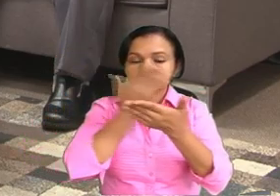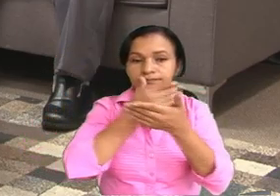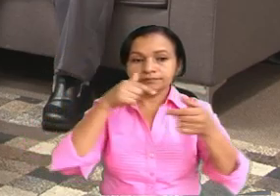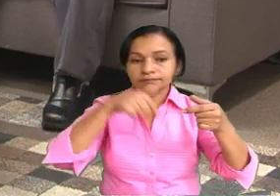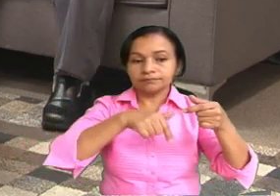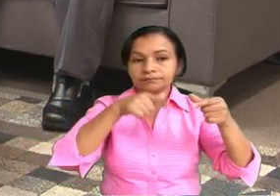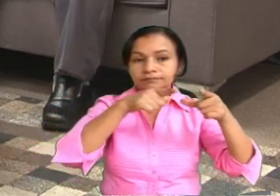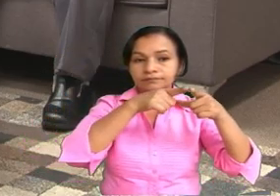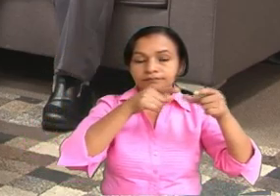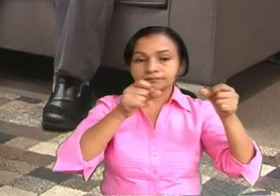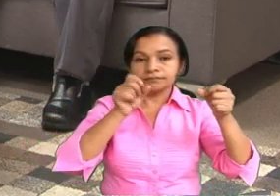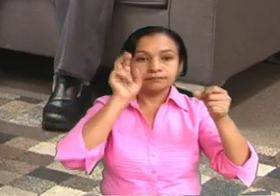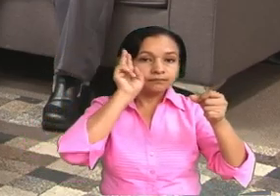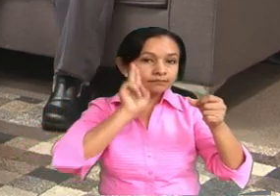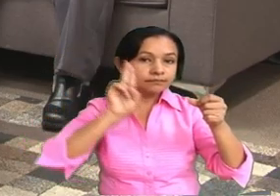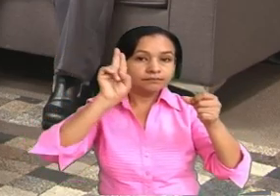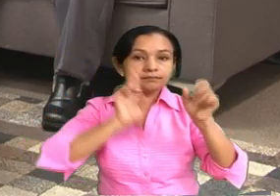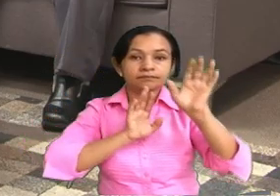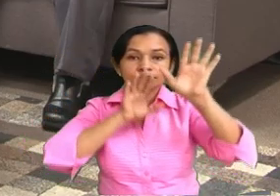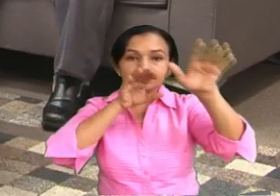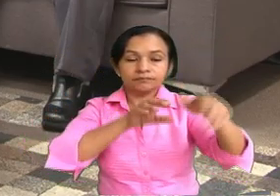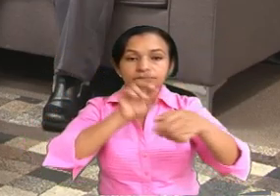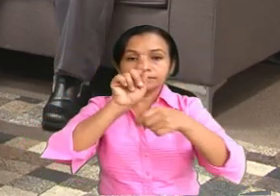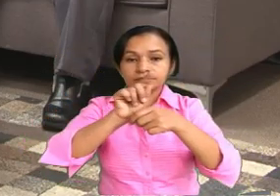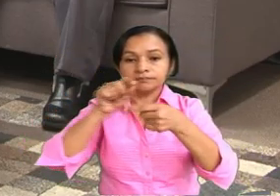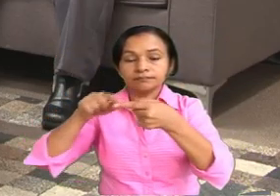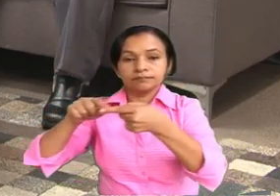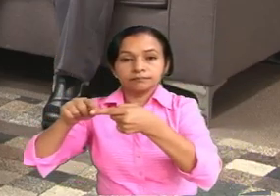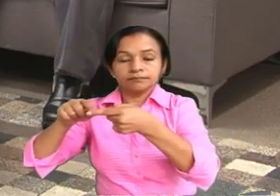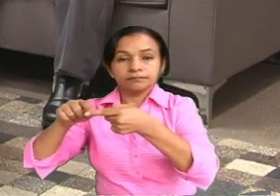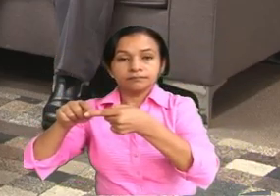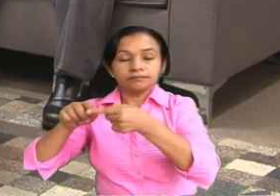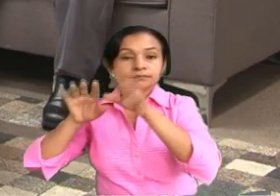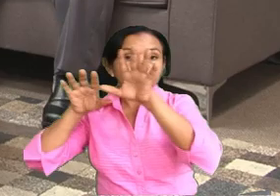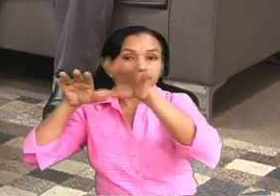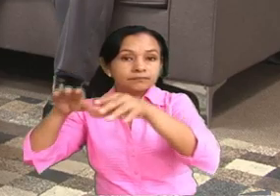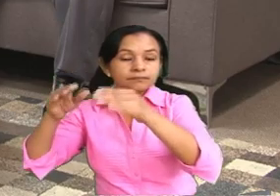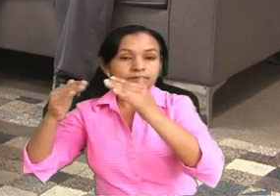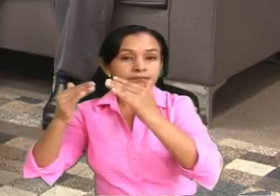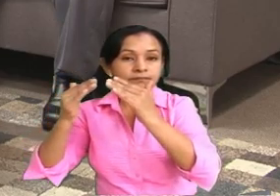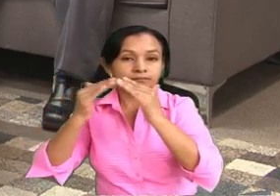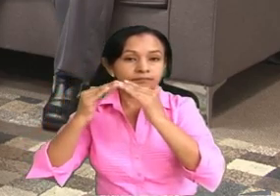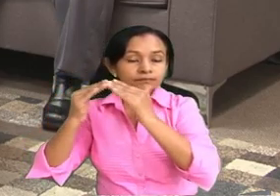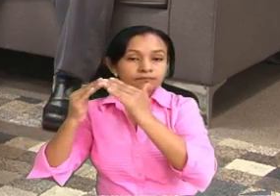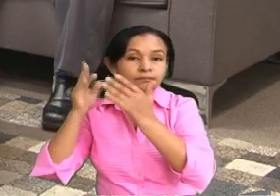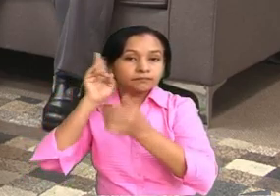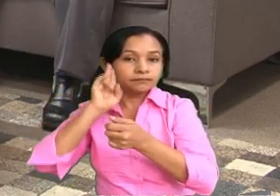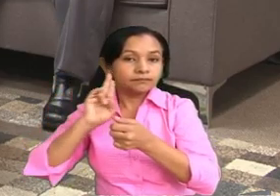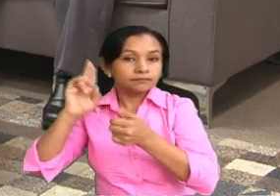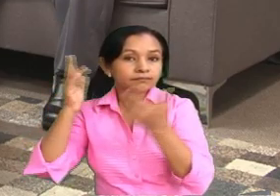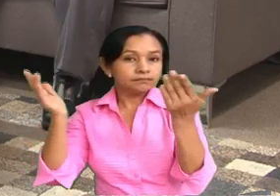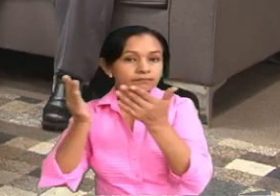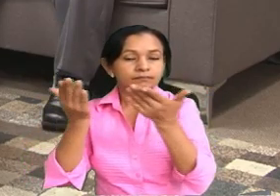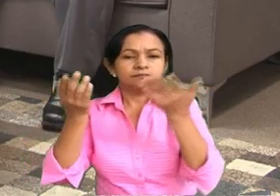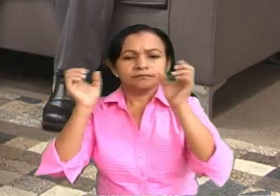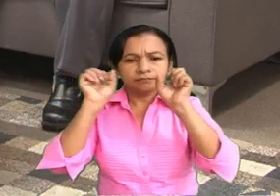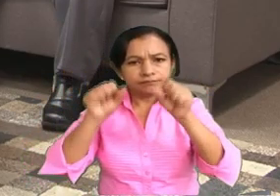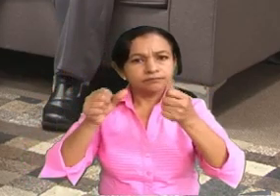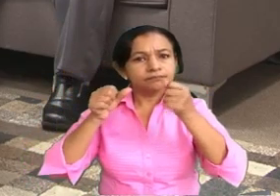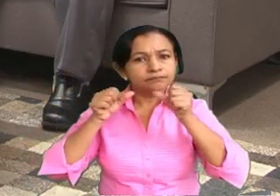Managua y la UNAM León, en el Pacífico y Centro Norte del país, para continuar fortaleciendo las